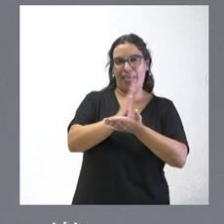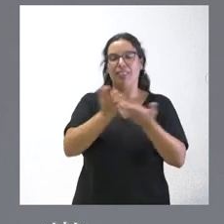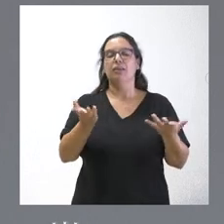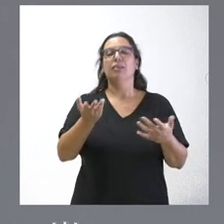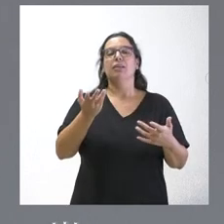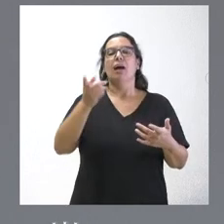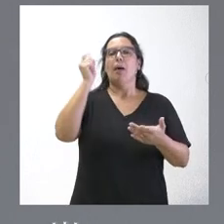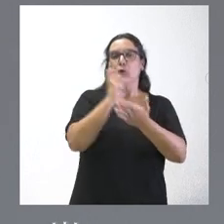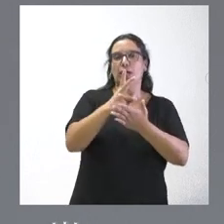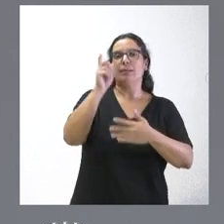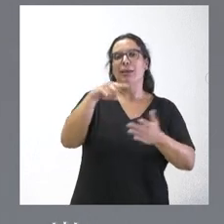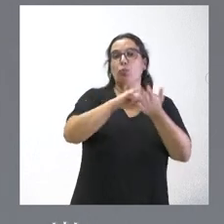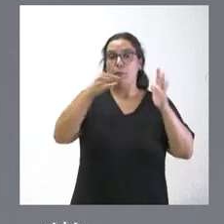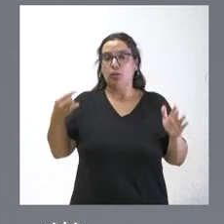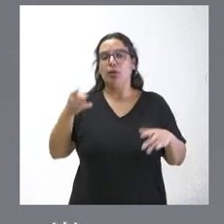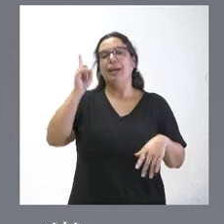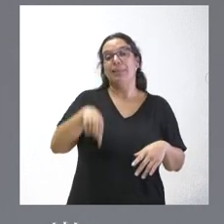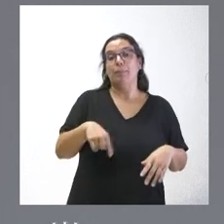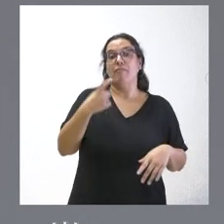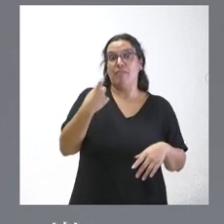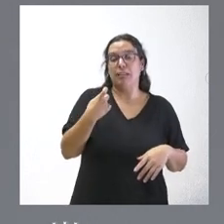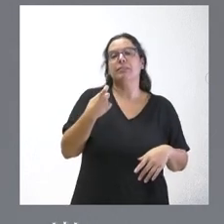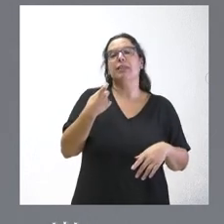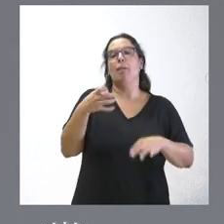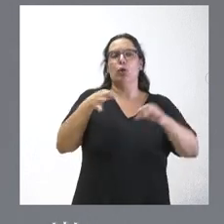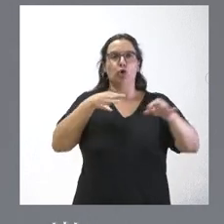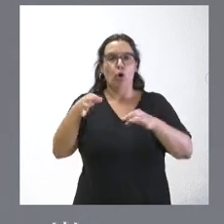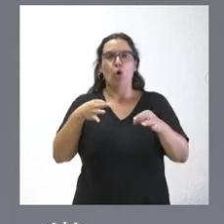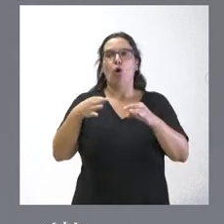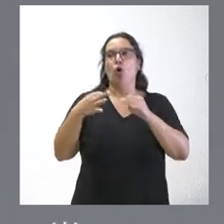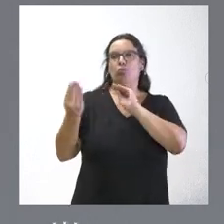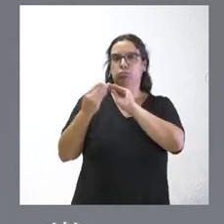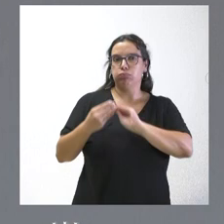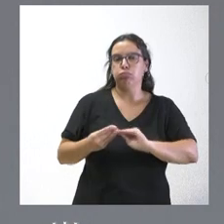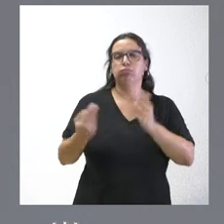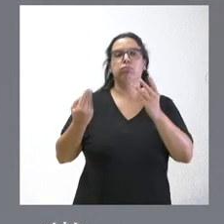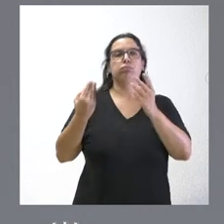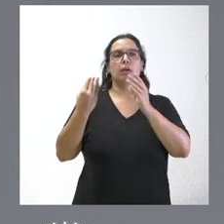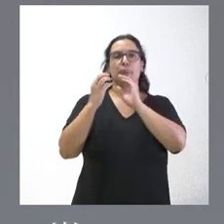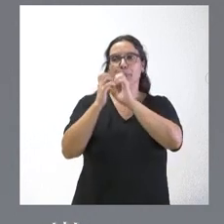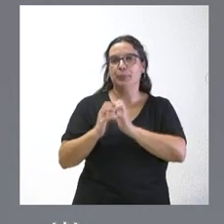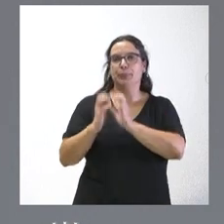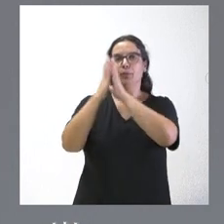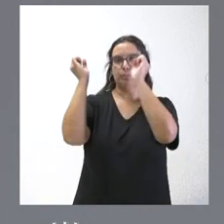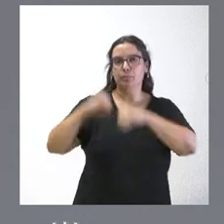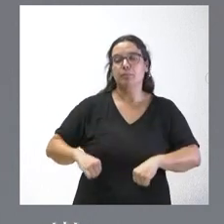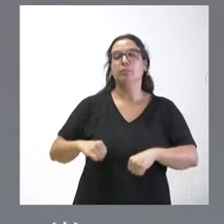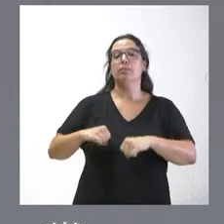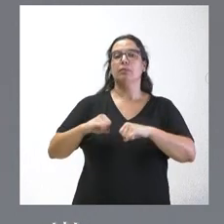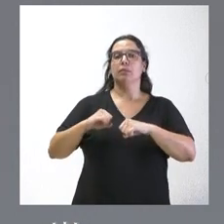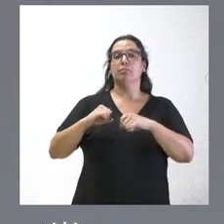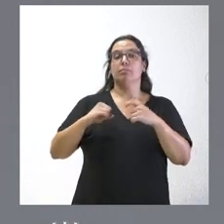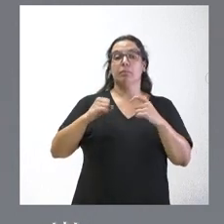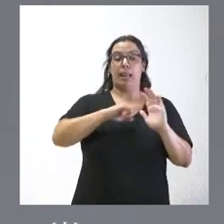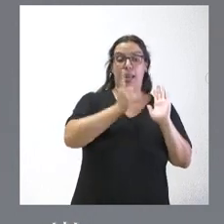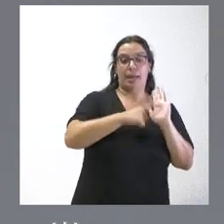que que surja en común esos protocolos esas esas normas de actuación una vez que